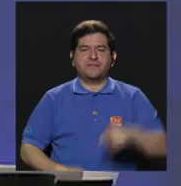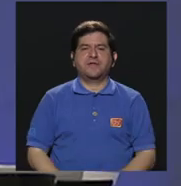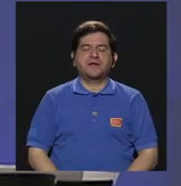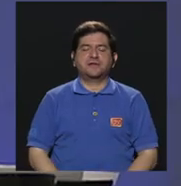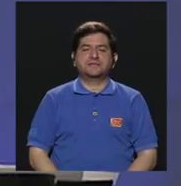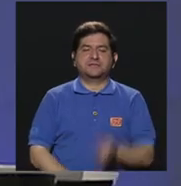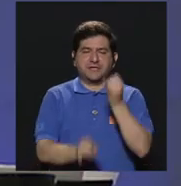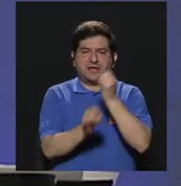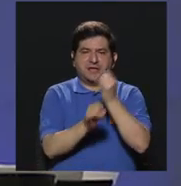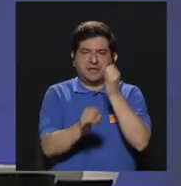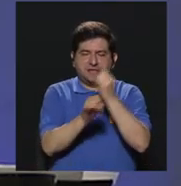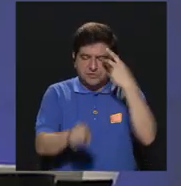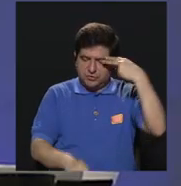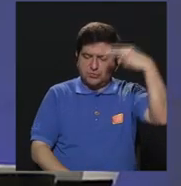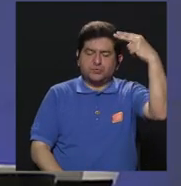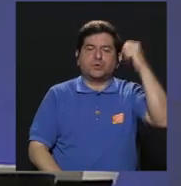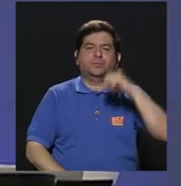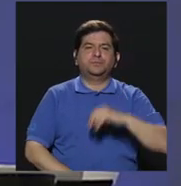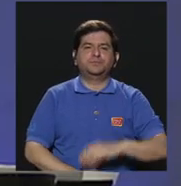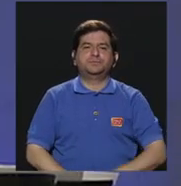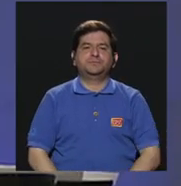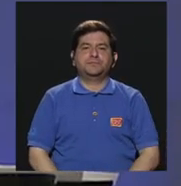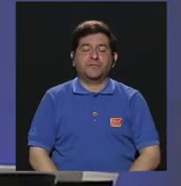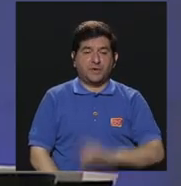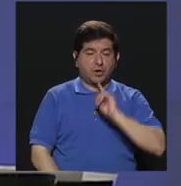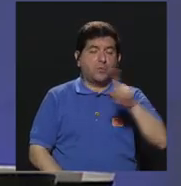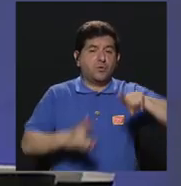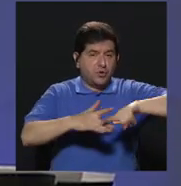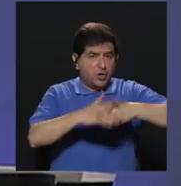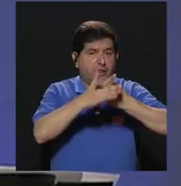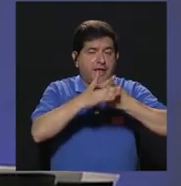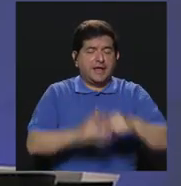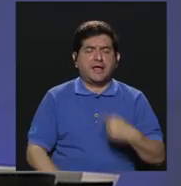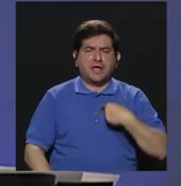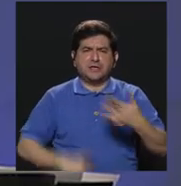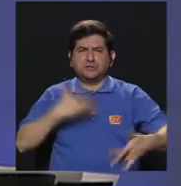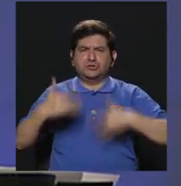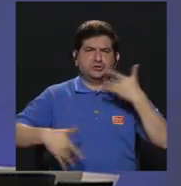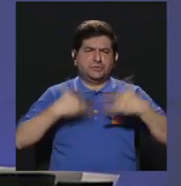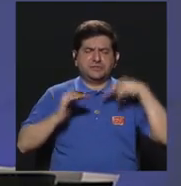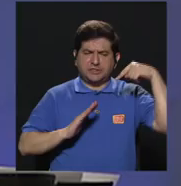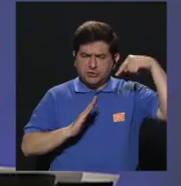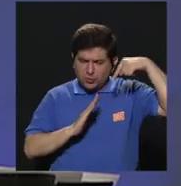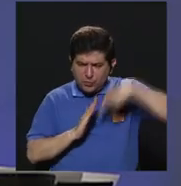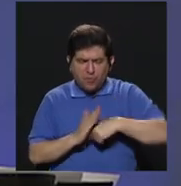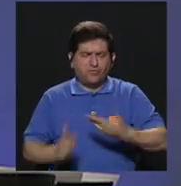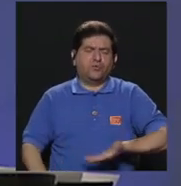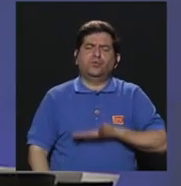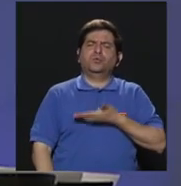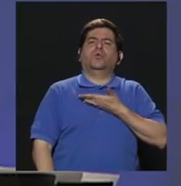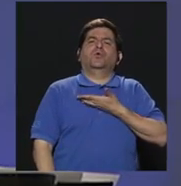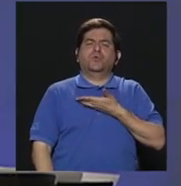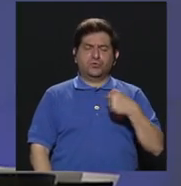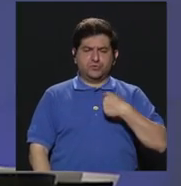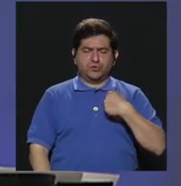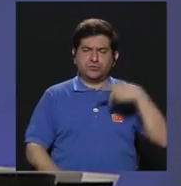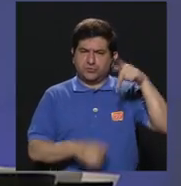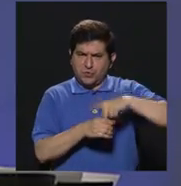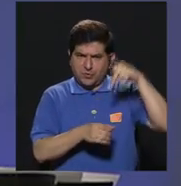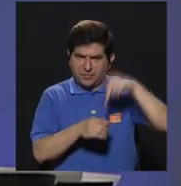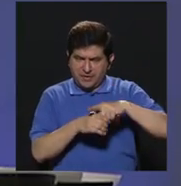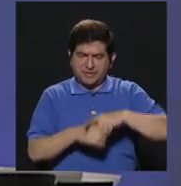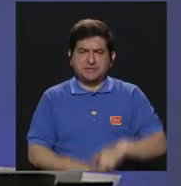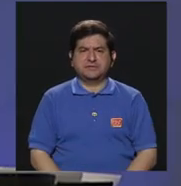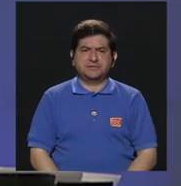benemérita institución. Como lo decía al inicio, me siento profundamente orgullosa de ser partícipe de